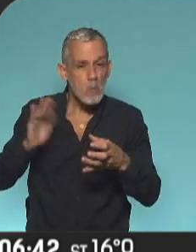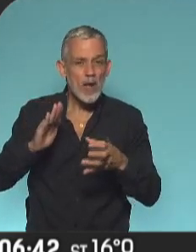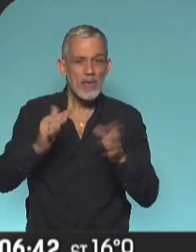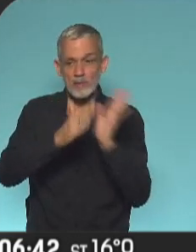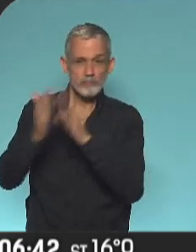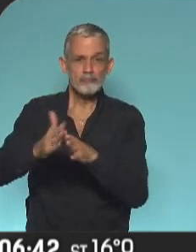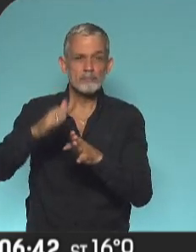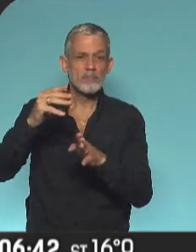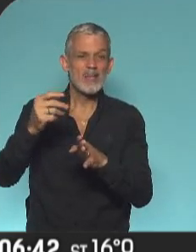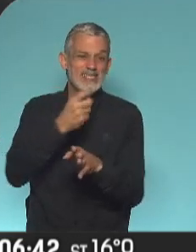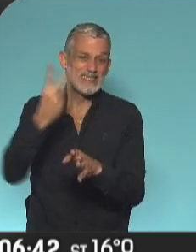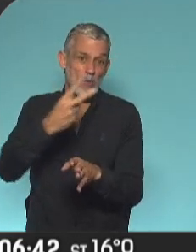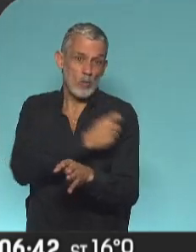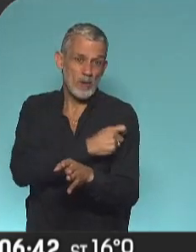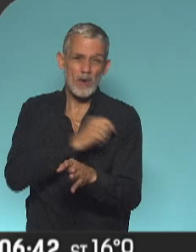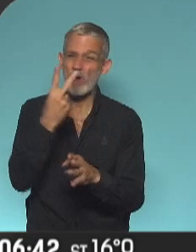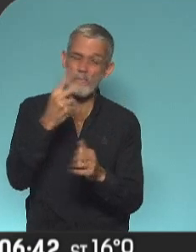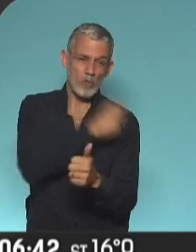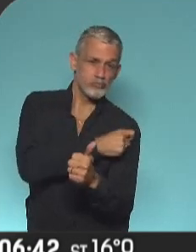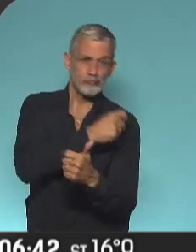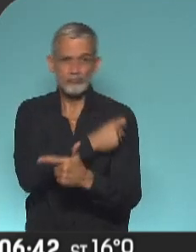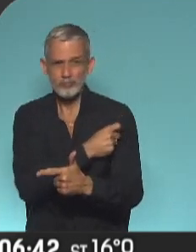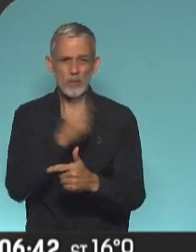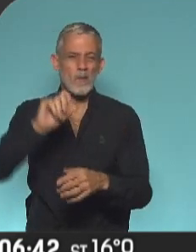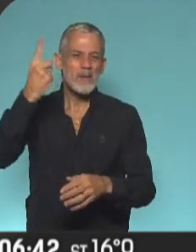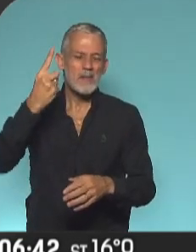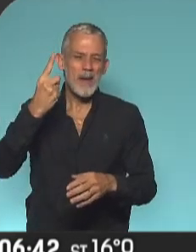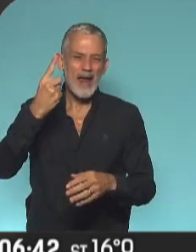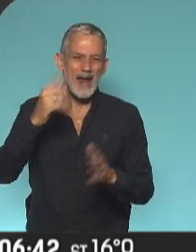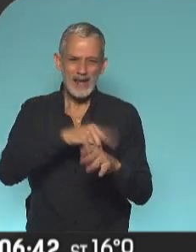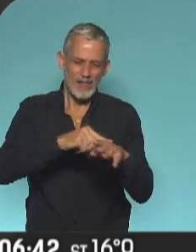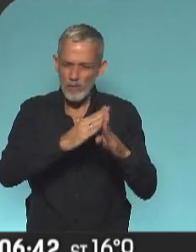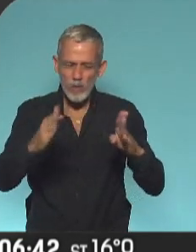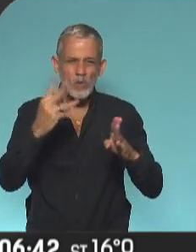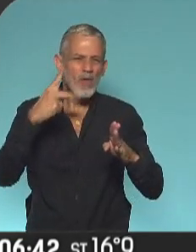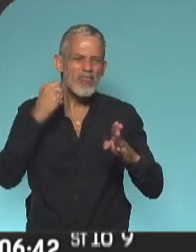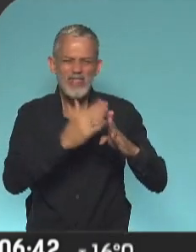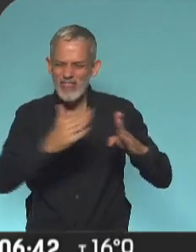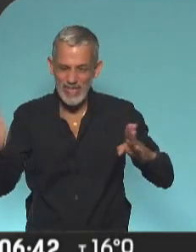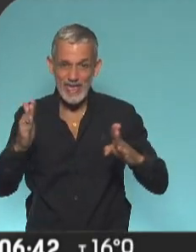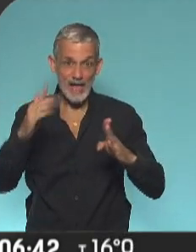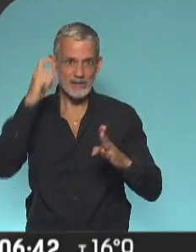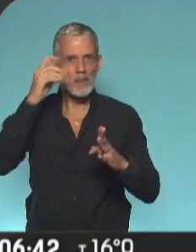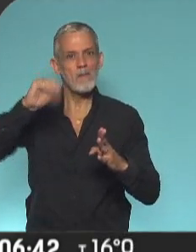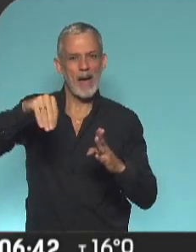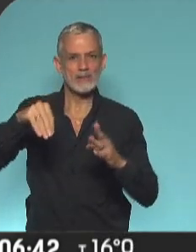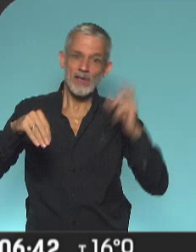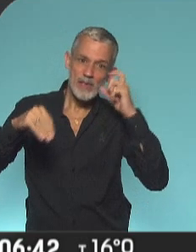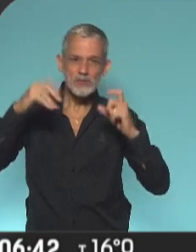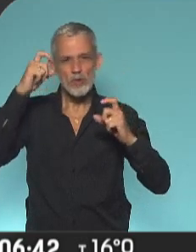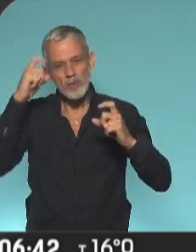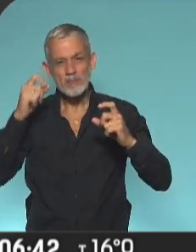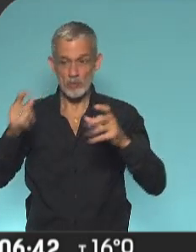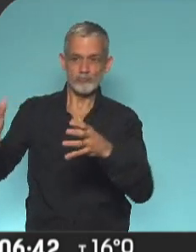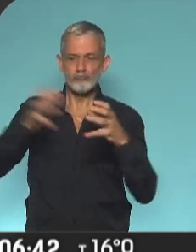segunda vacuna. Es una vacuna que se da en dos dosis, la primera y un día después la segunda. 10 millones de cada una de esas dosis